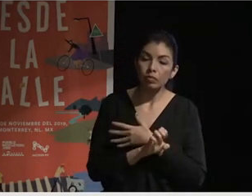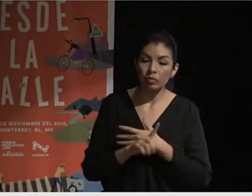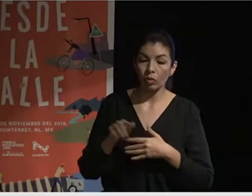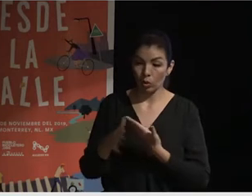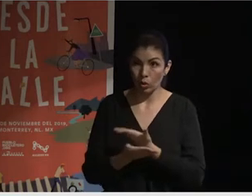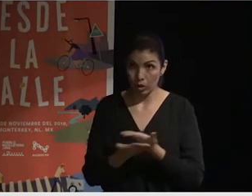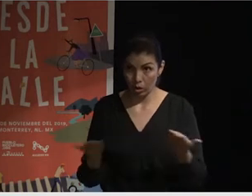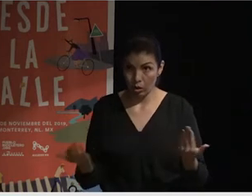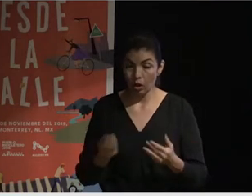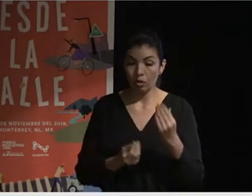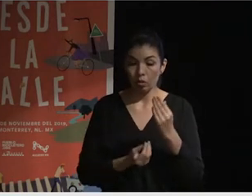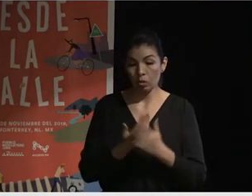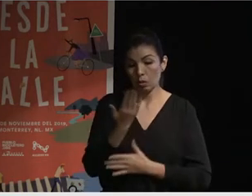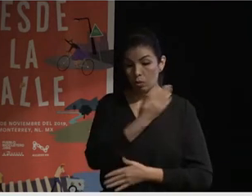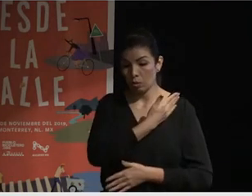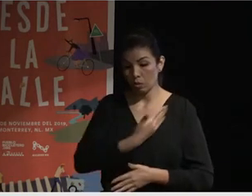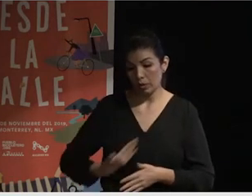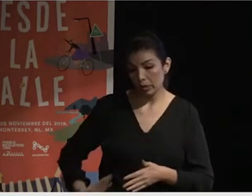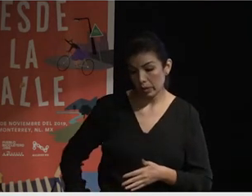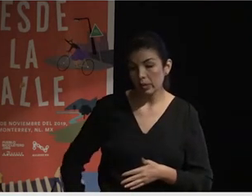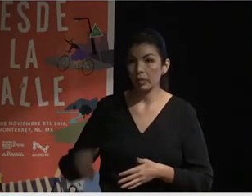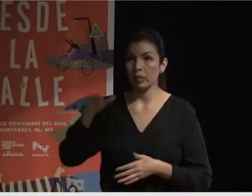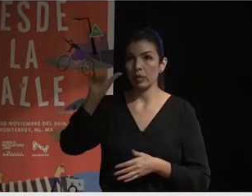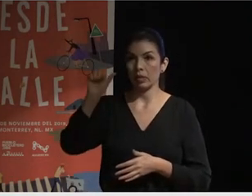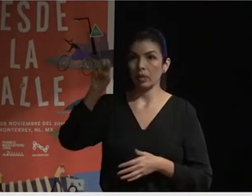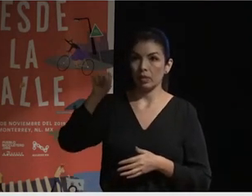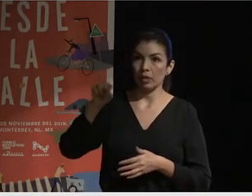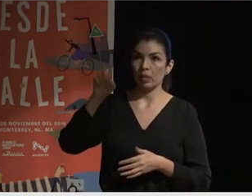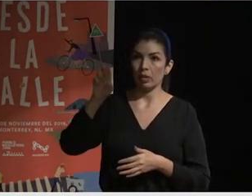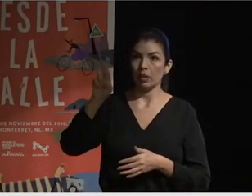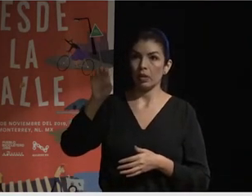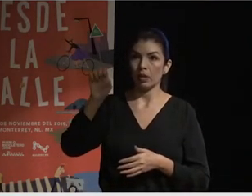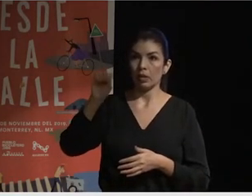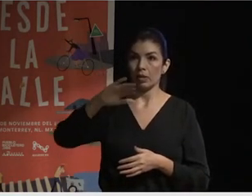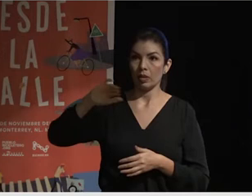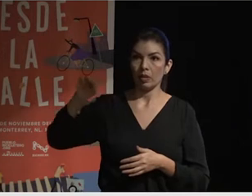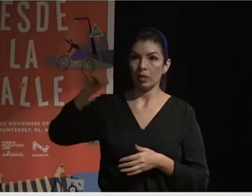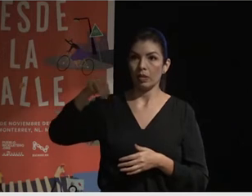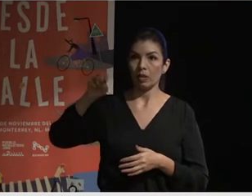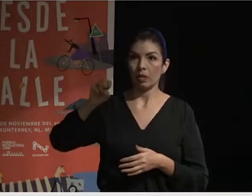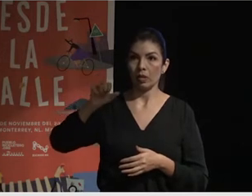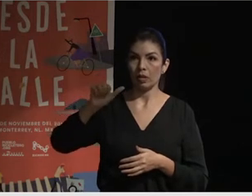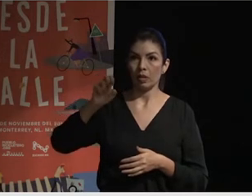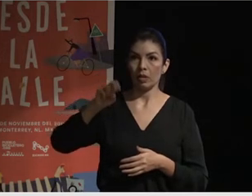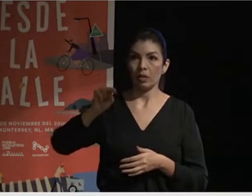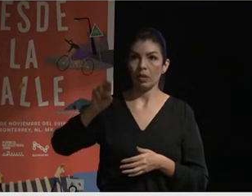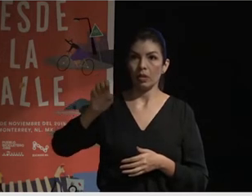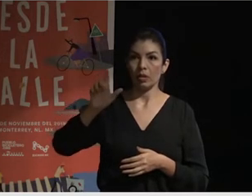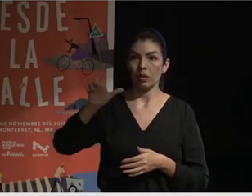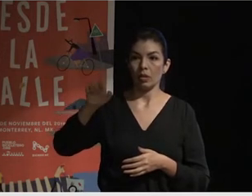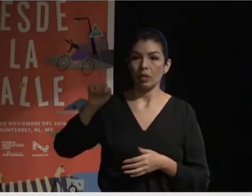que es un poco lo que está pasando a nivel nacional, una alianza, una coalición burgués nacionalista extraña,